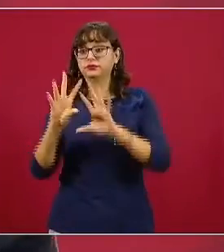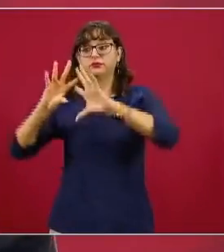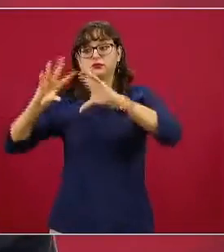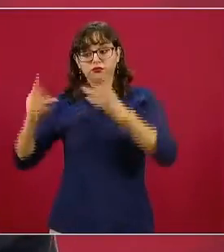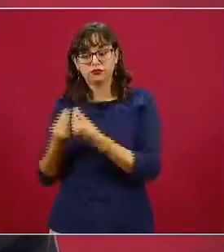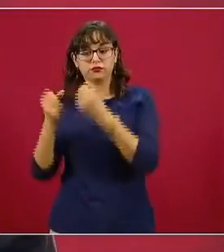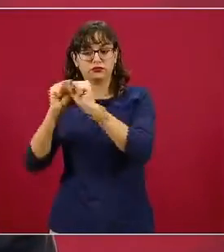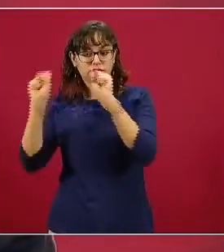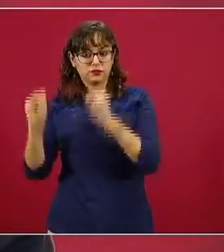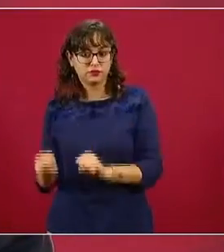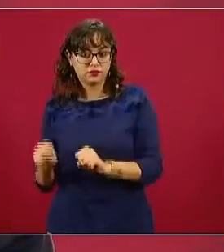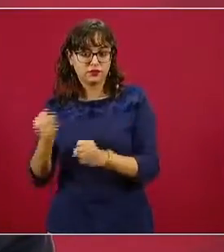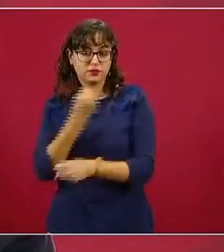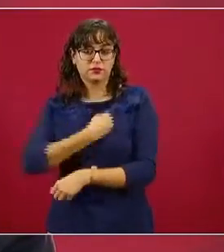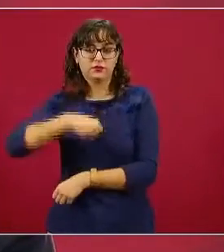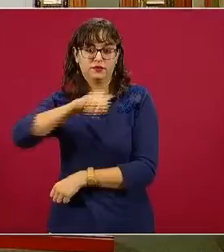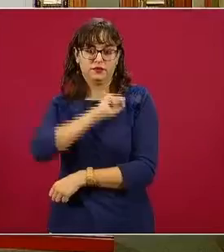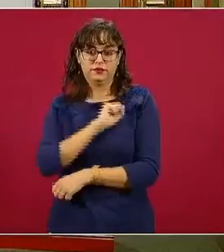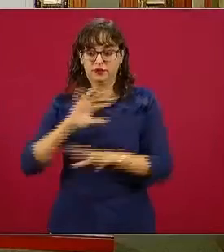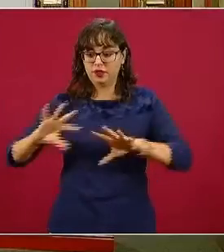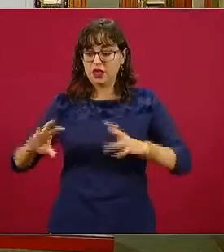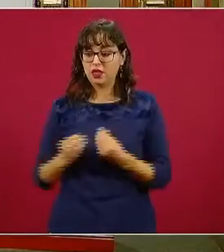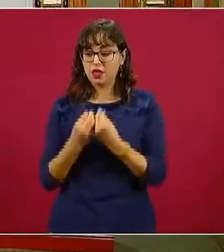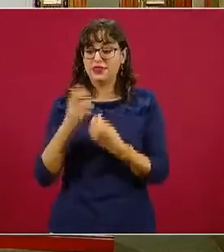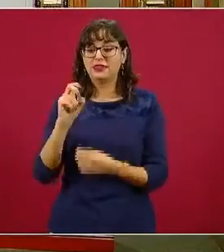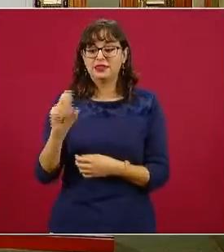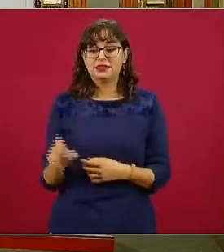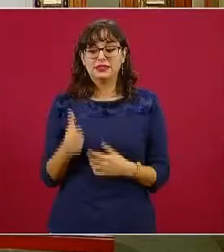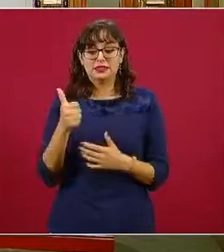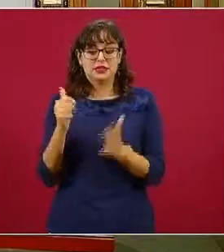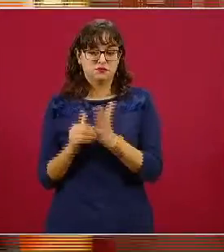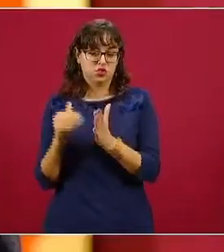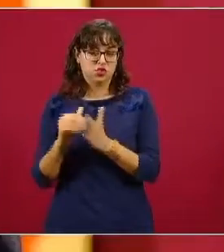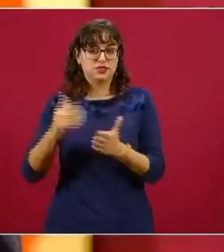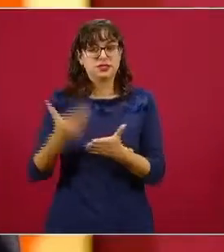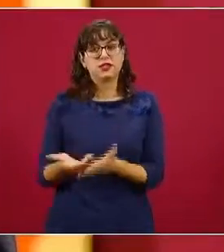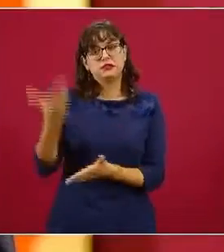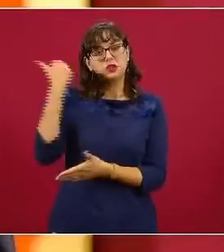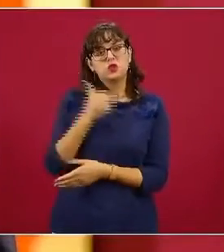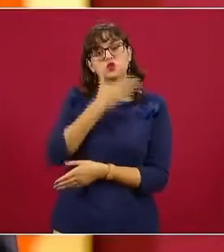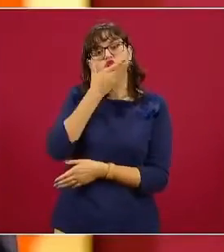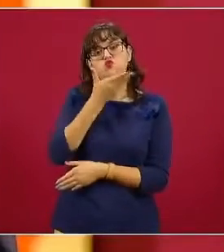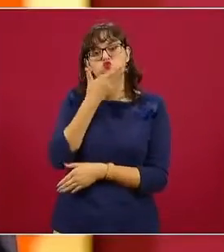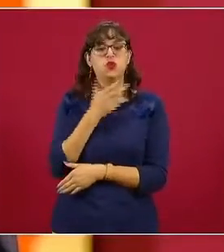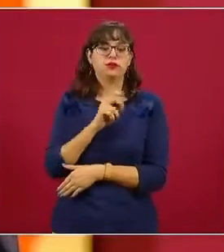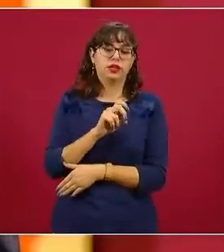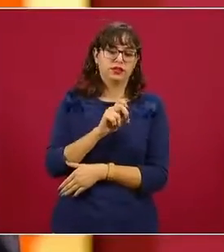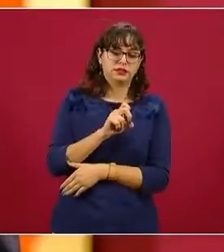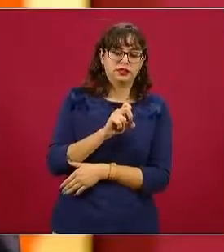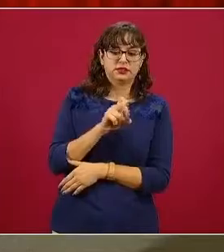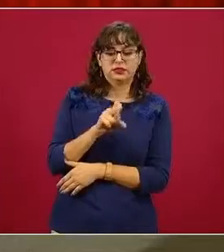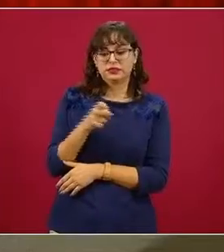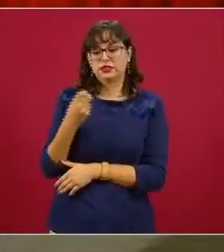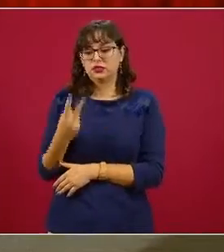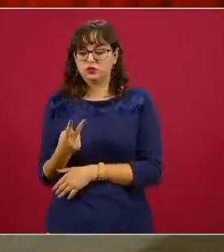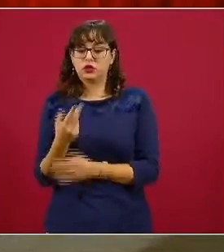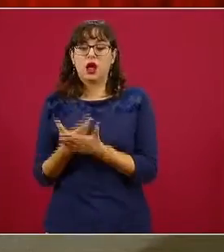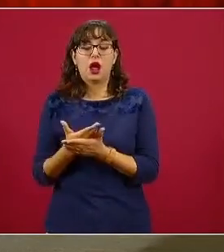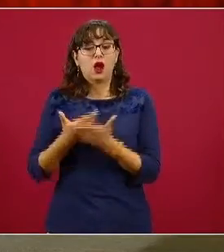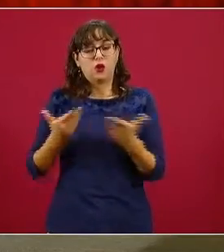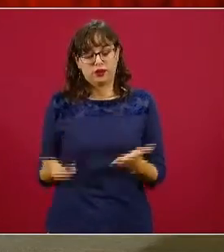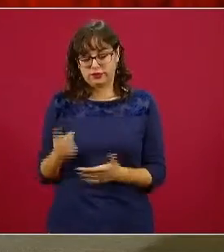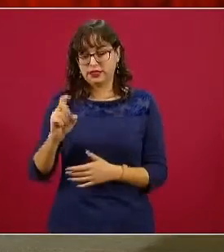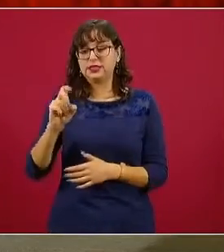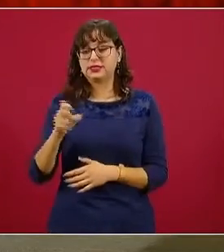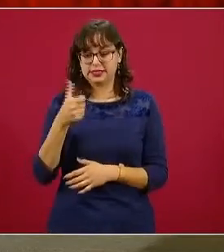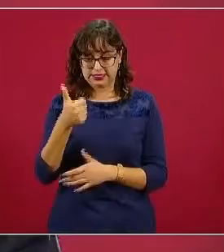del sector salud serán 36 millones de dosis. Típicamente utilizábamos de entre 30 y 32 millones, ahora hemos